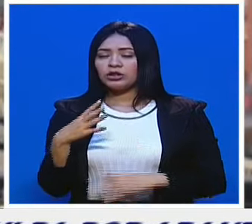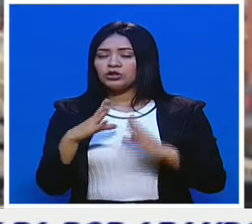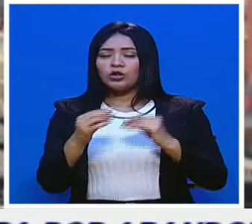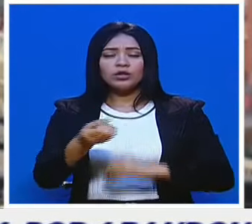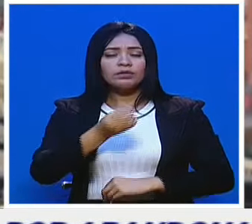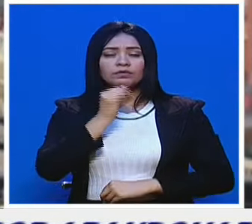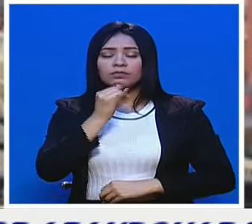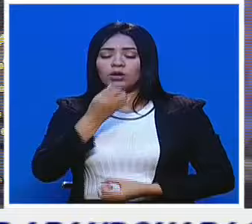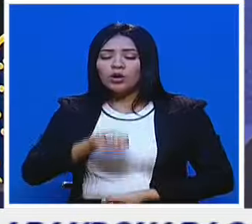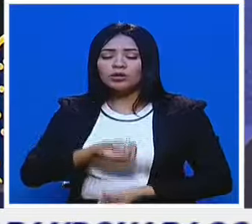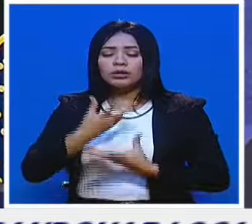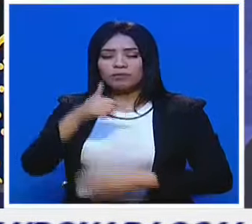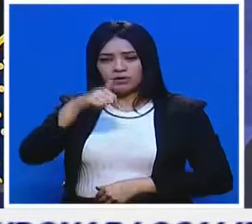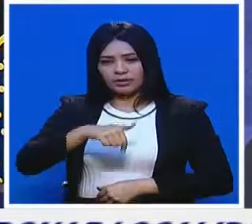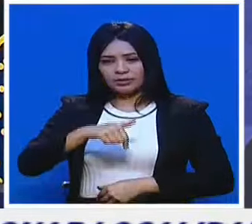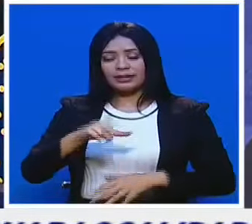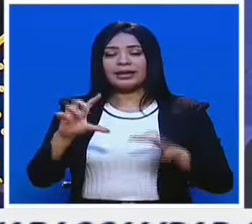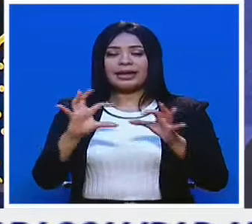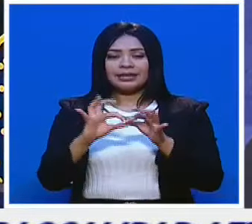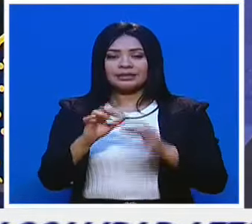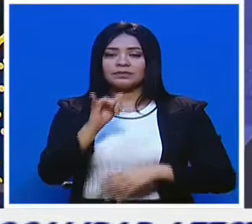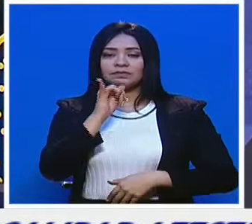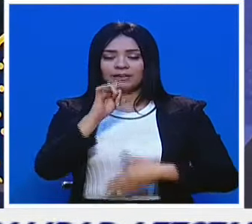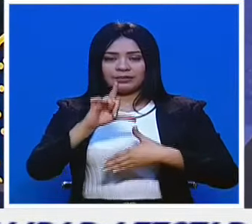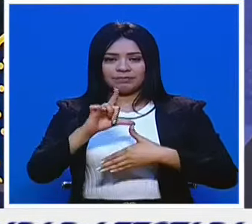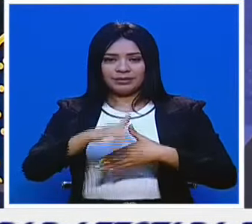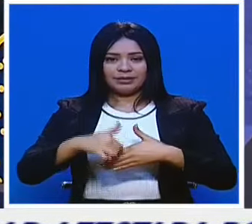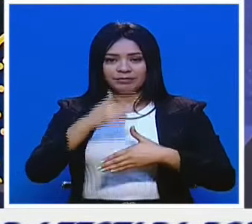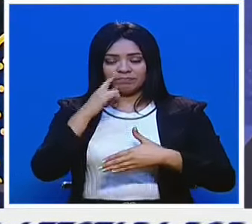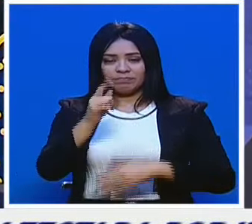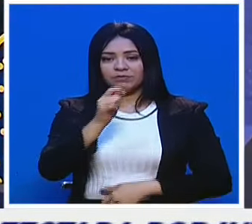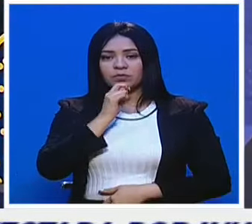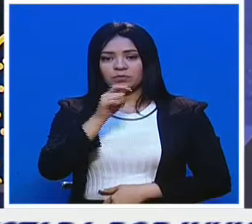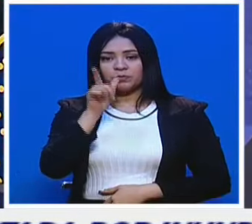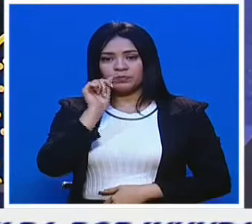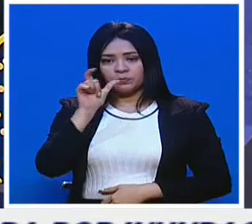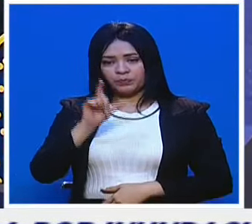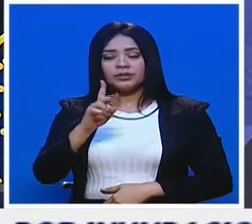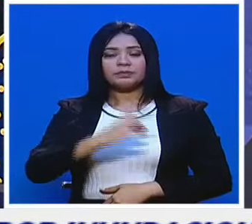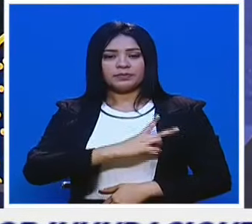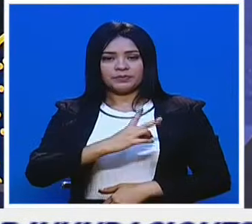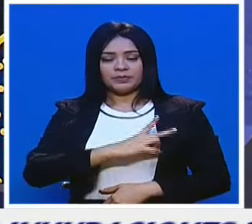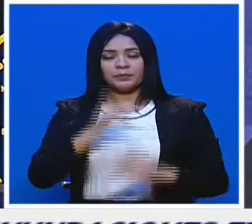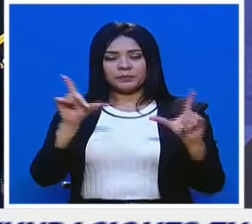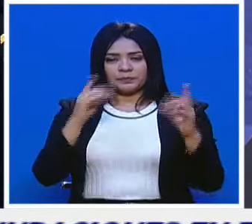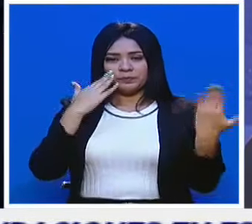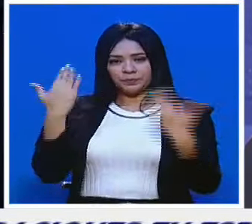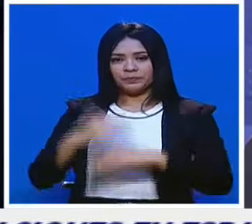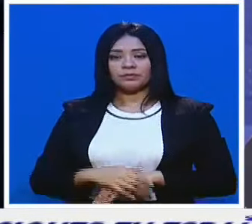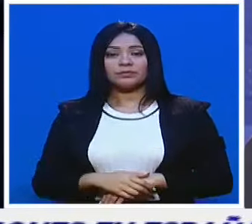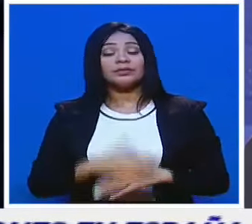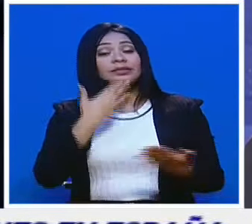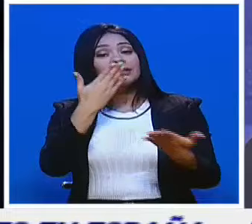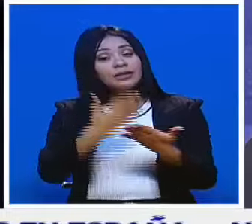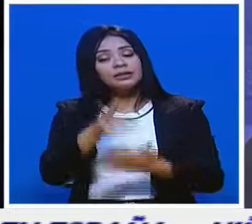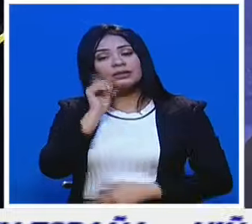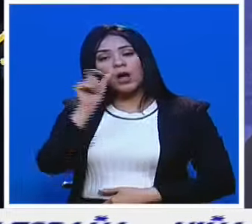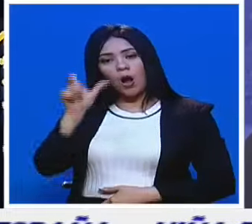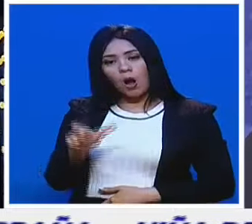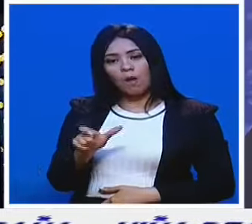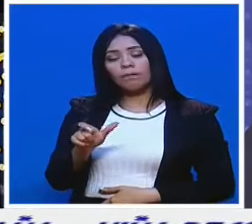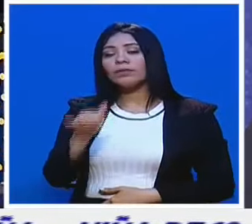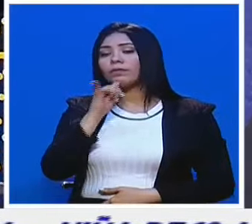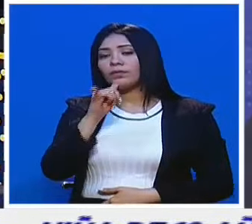soy Diego Borbolla para la Alianza Informativa Latinoamericana y para Venevisión. Muchísimas gracias, Diego Borbolla, por